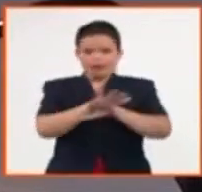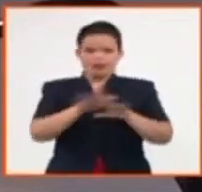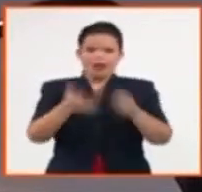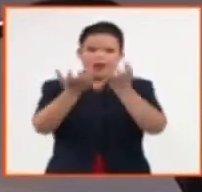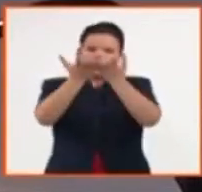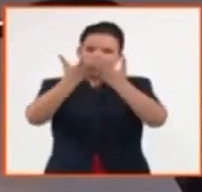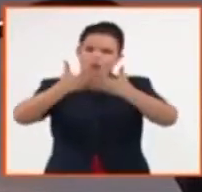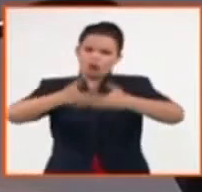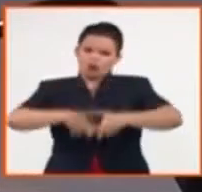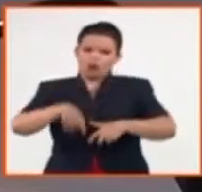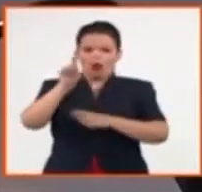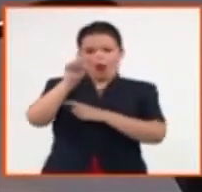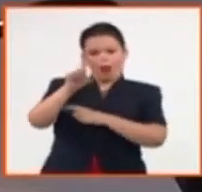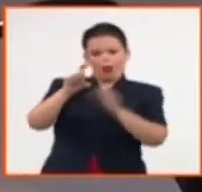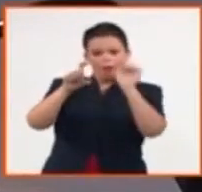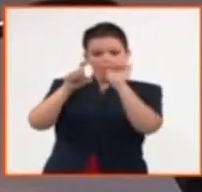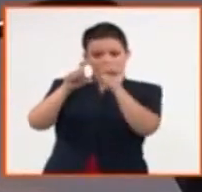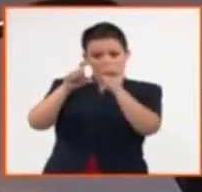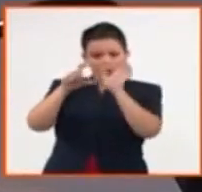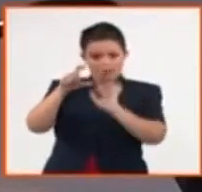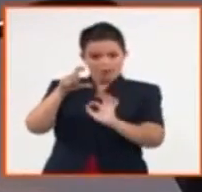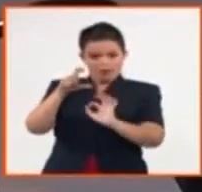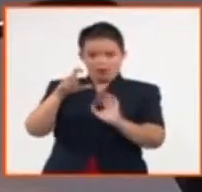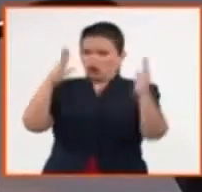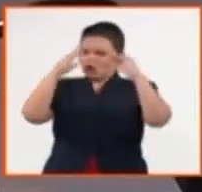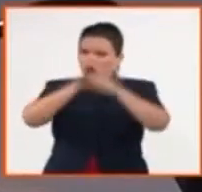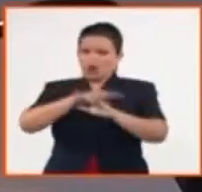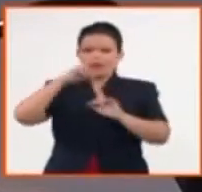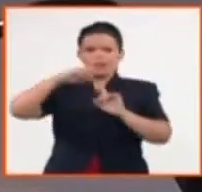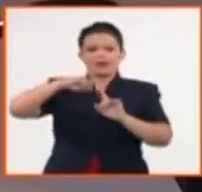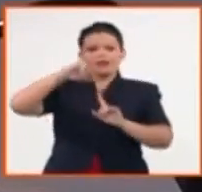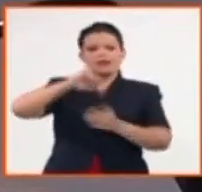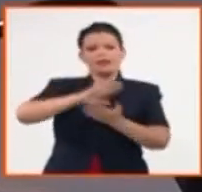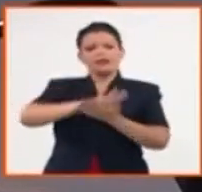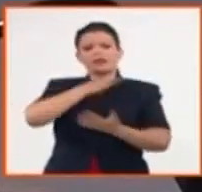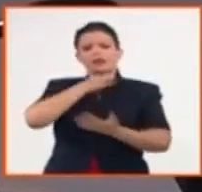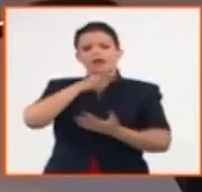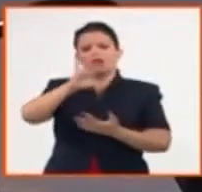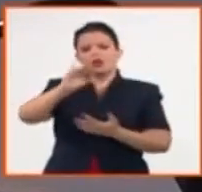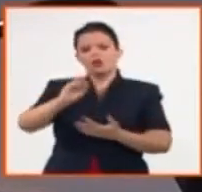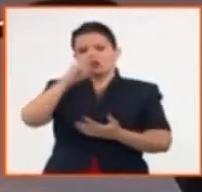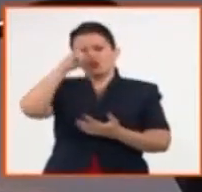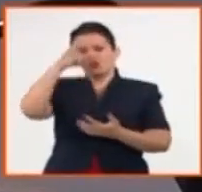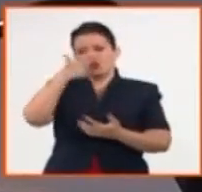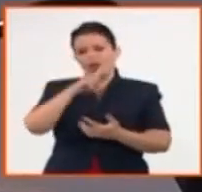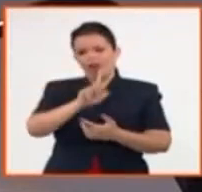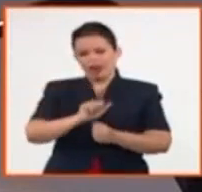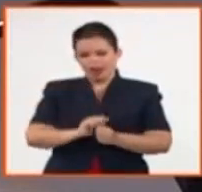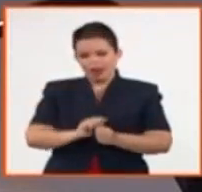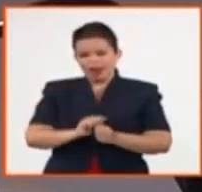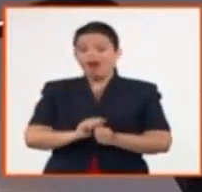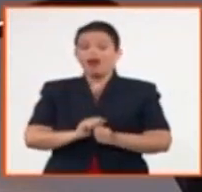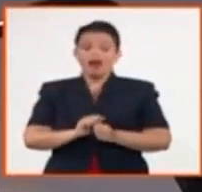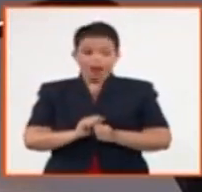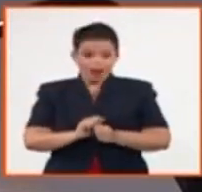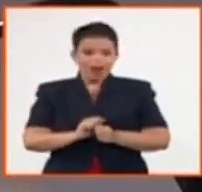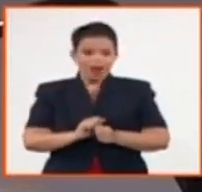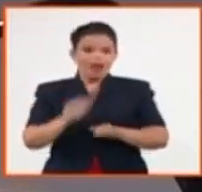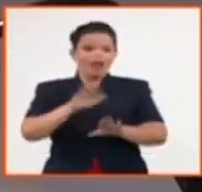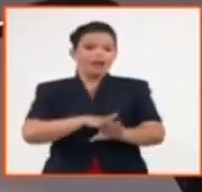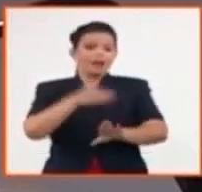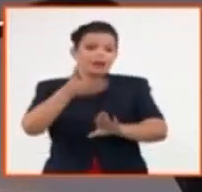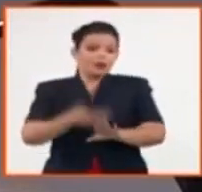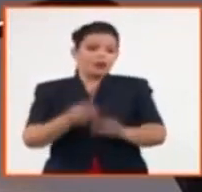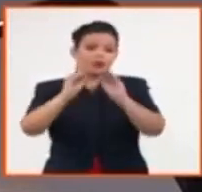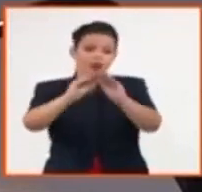próximas semanas, este es un proceso que se va a ir organizando paulatinamente, van a ser convocados y vamos a poderle llegar con la vacunación también a este